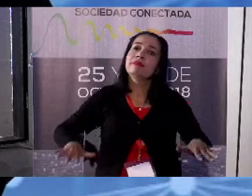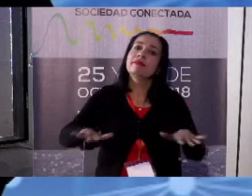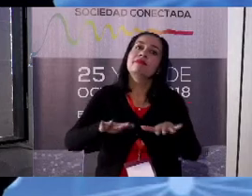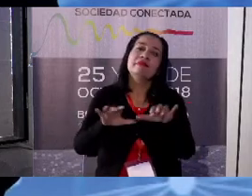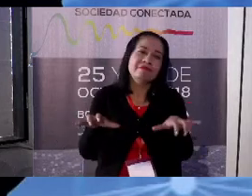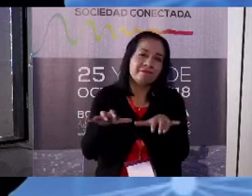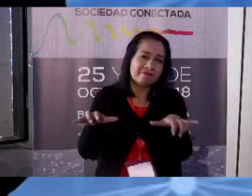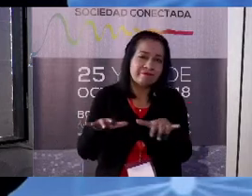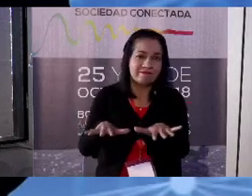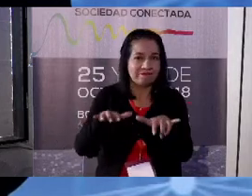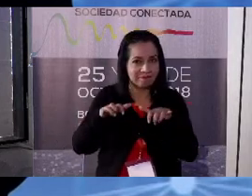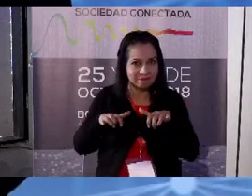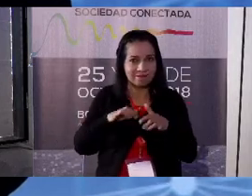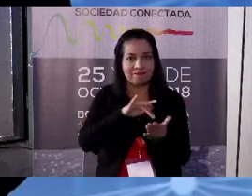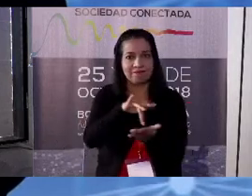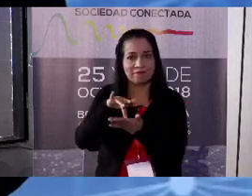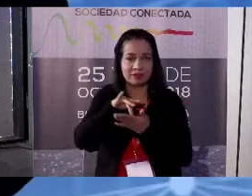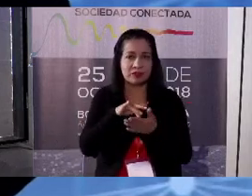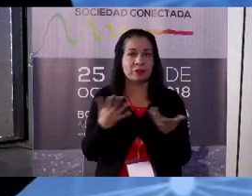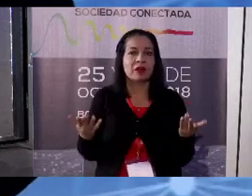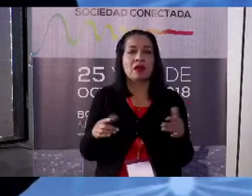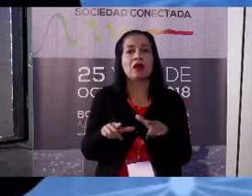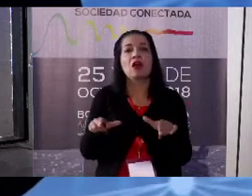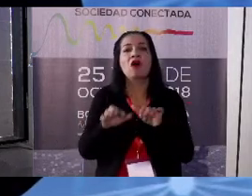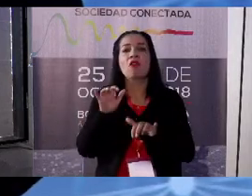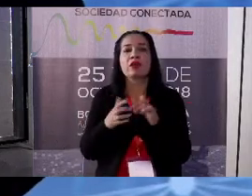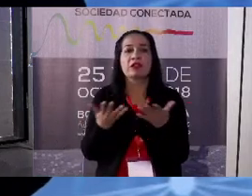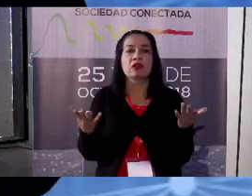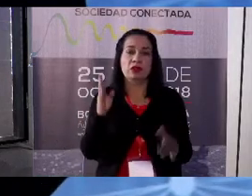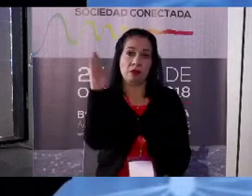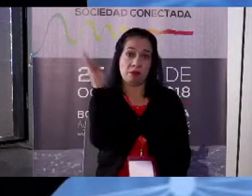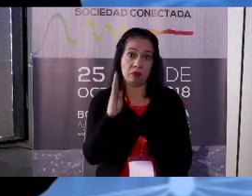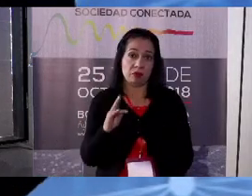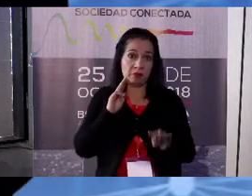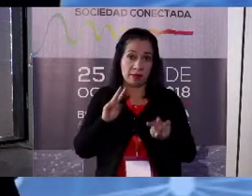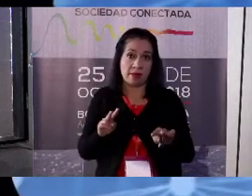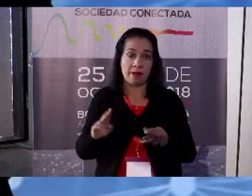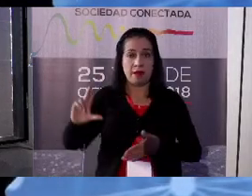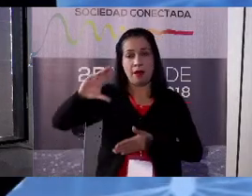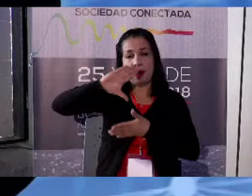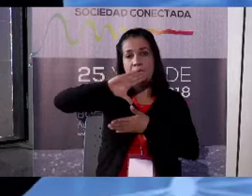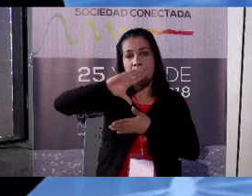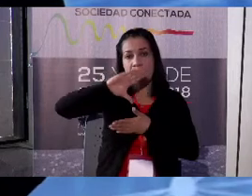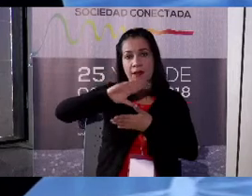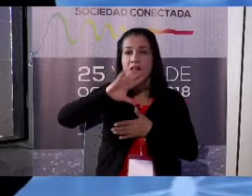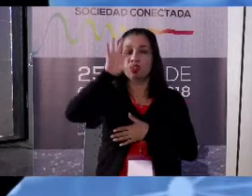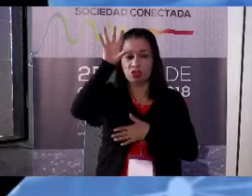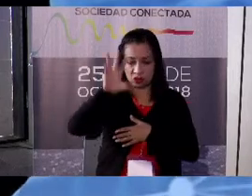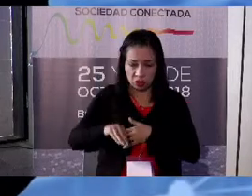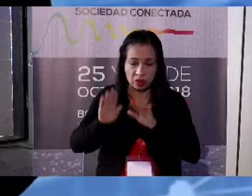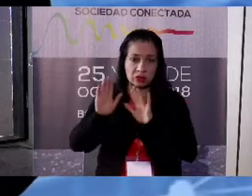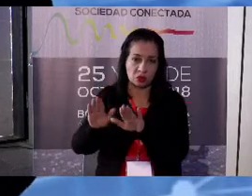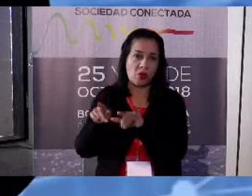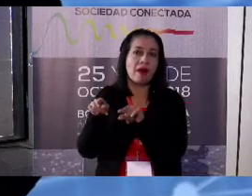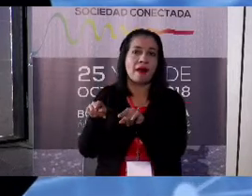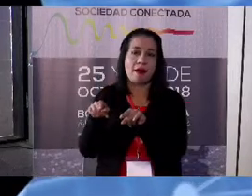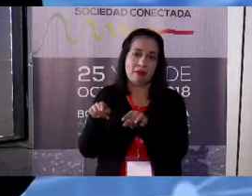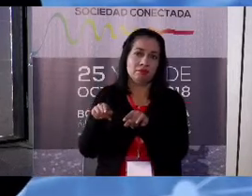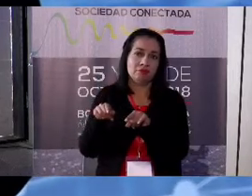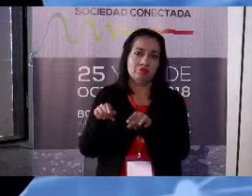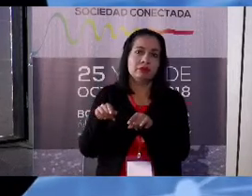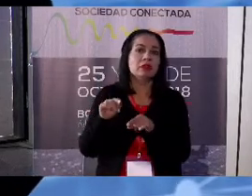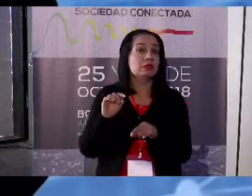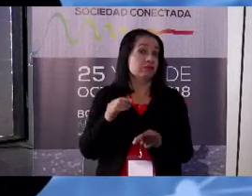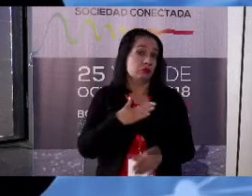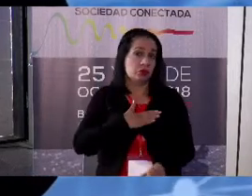desde nuestra oficina regional en Brasil que es la oficina regional que ve todo América eh estamos a a disposición de